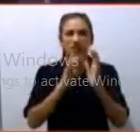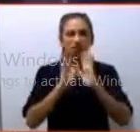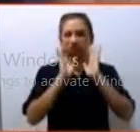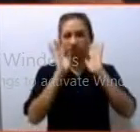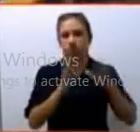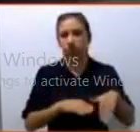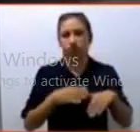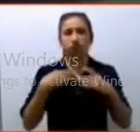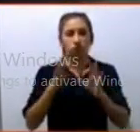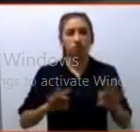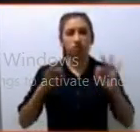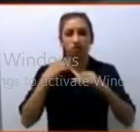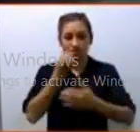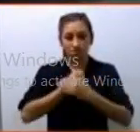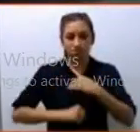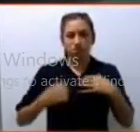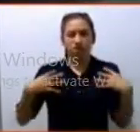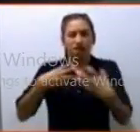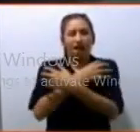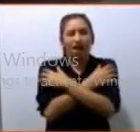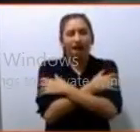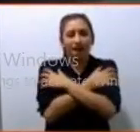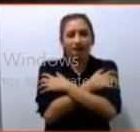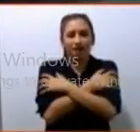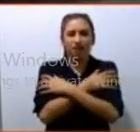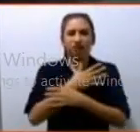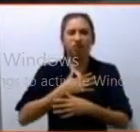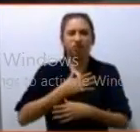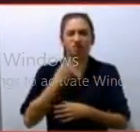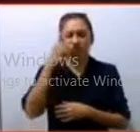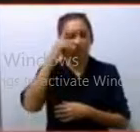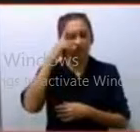pero abrazaba a mi hijo y decía,